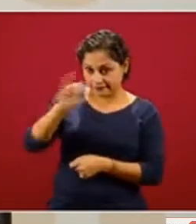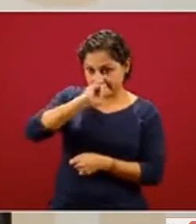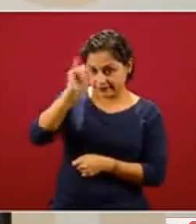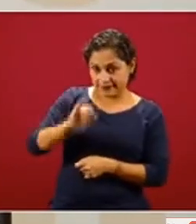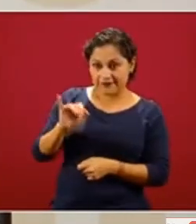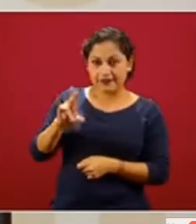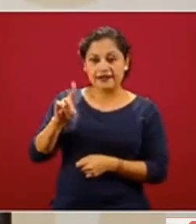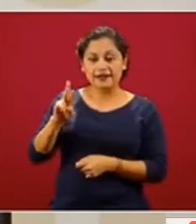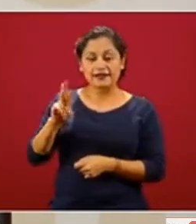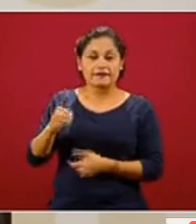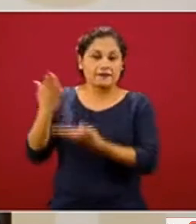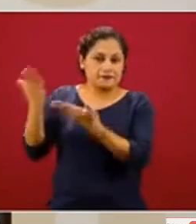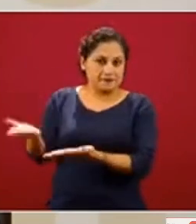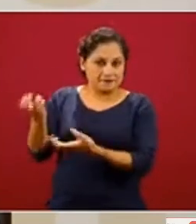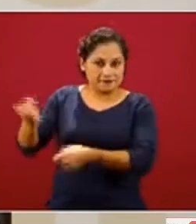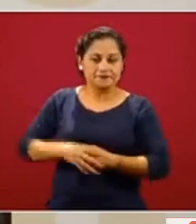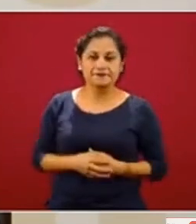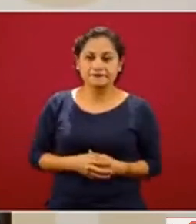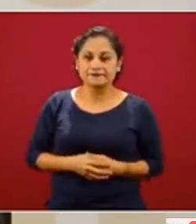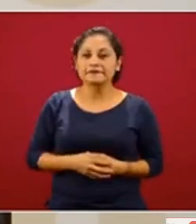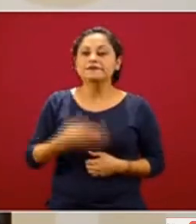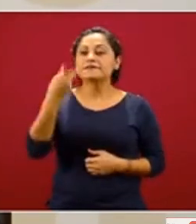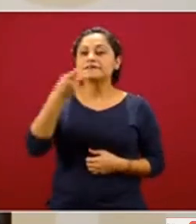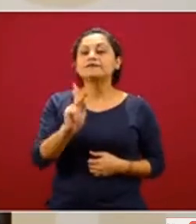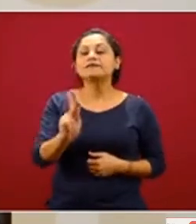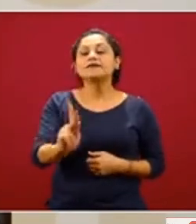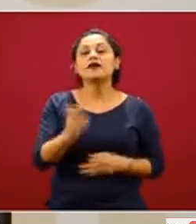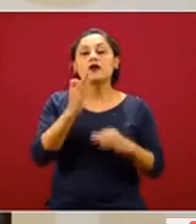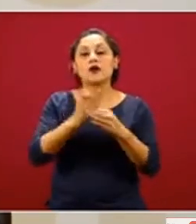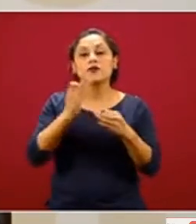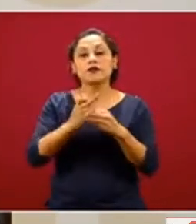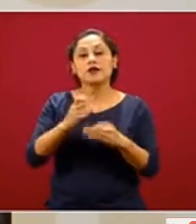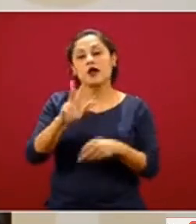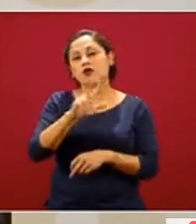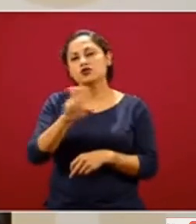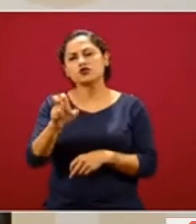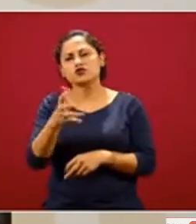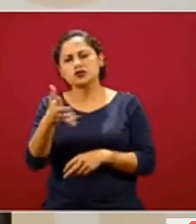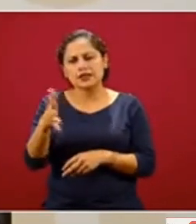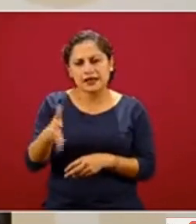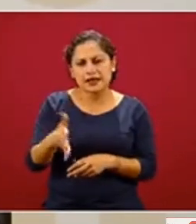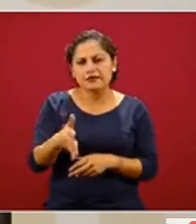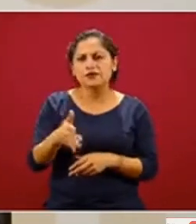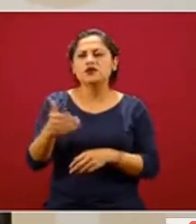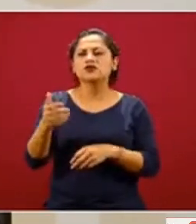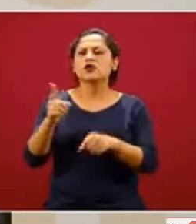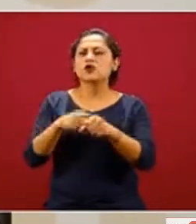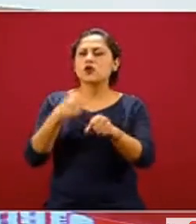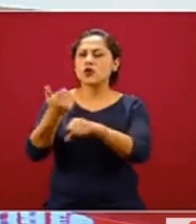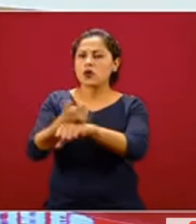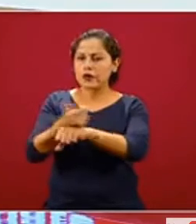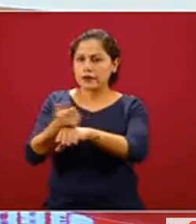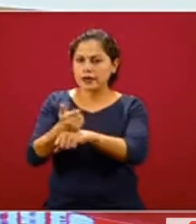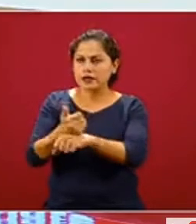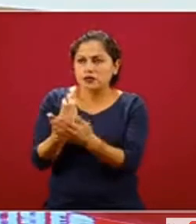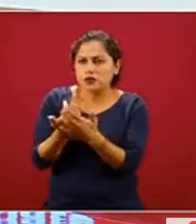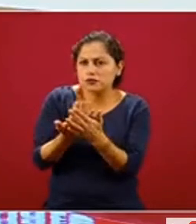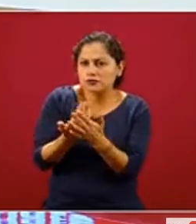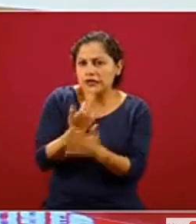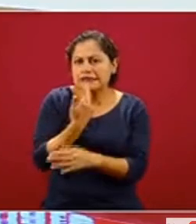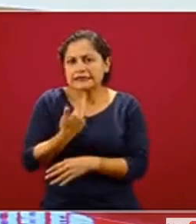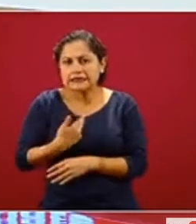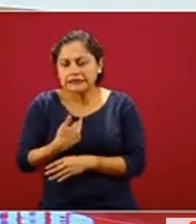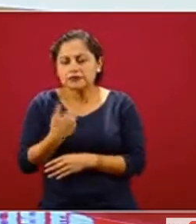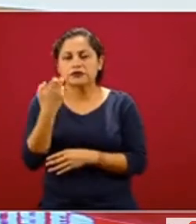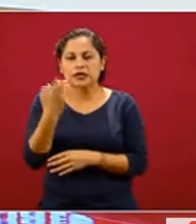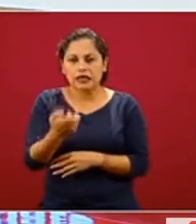pero le platico. Hoy tenemos 800 y tanto de los que están en la zona amarilla, que los presentamos en amarillo como pendientes, tanto para